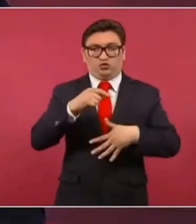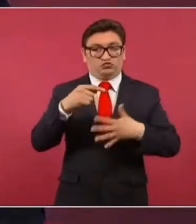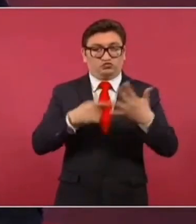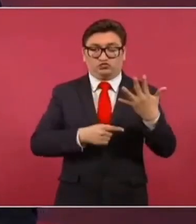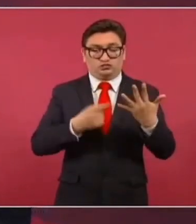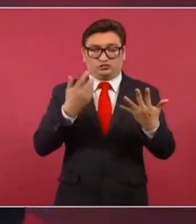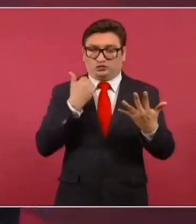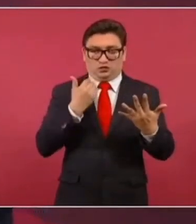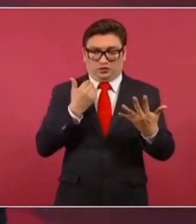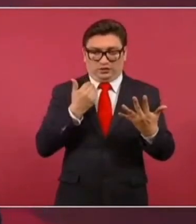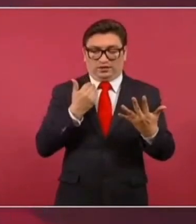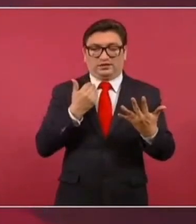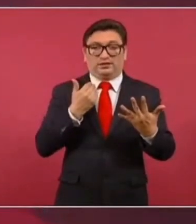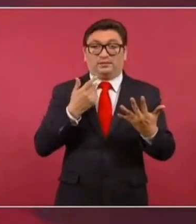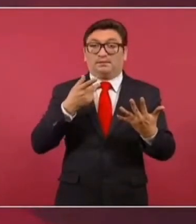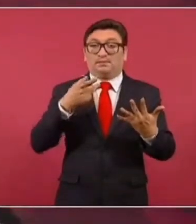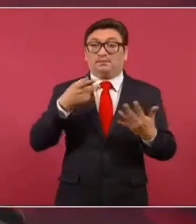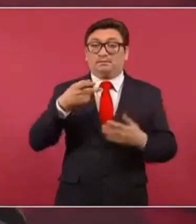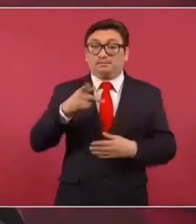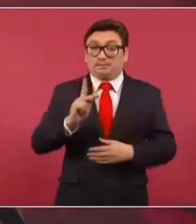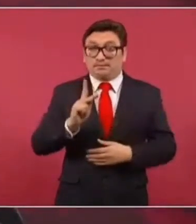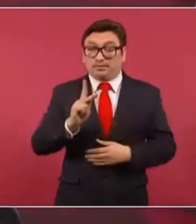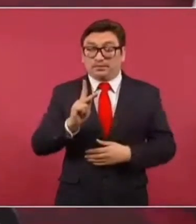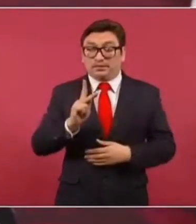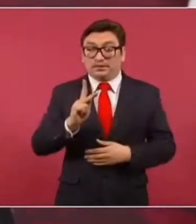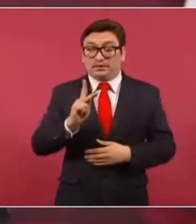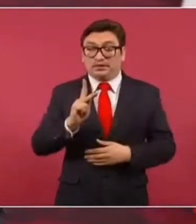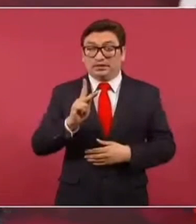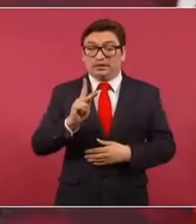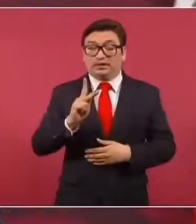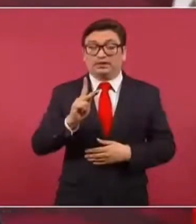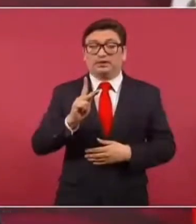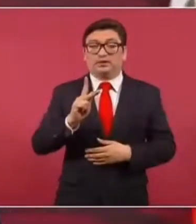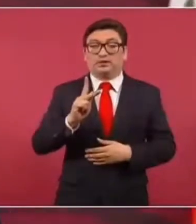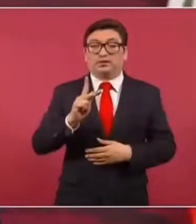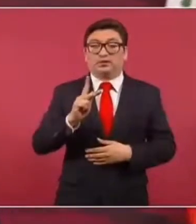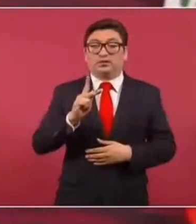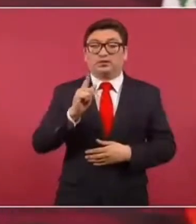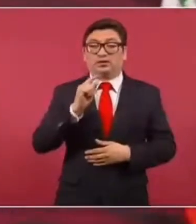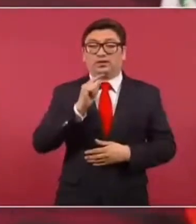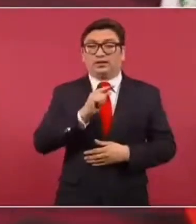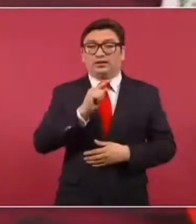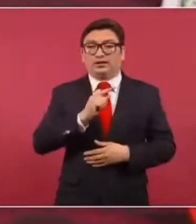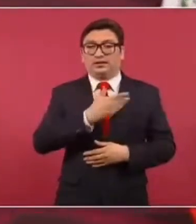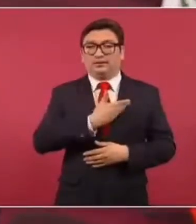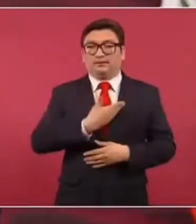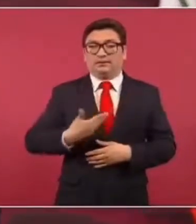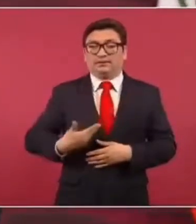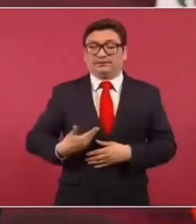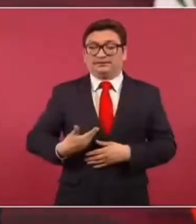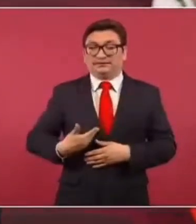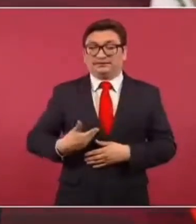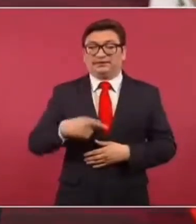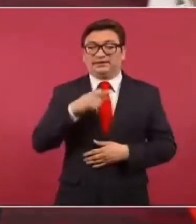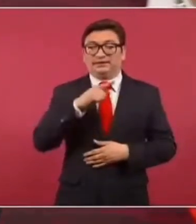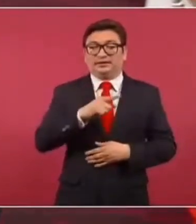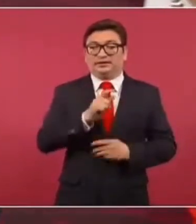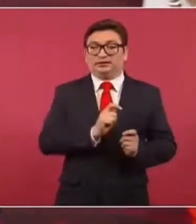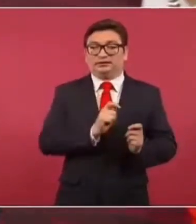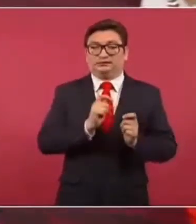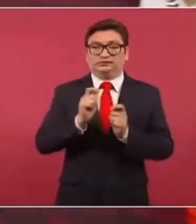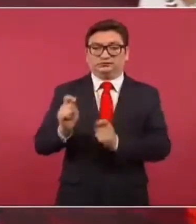pero fue línea del presidente en turno, del presidente de la República.